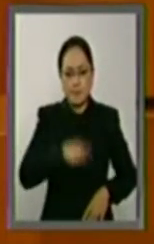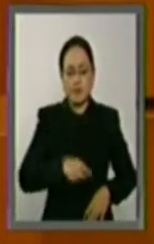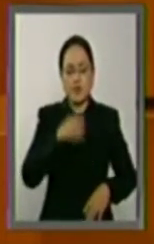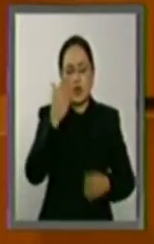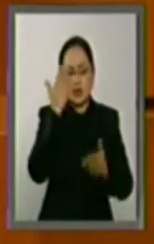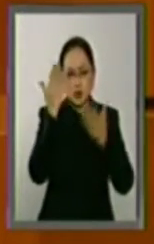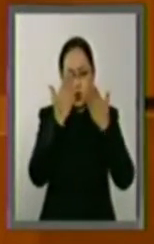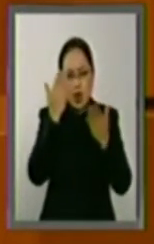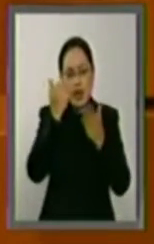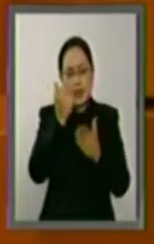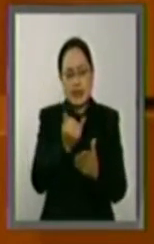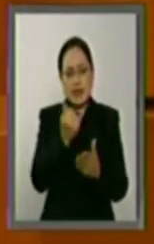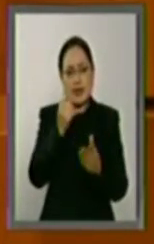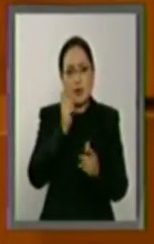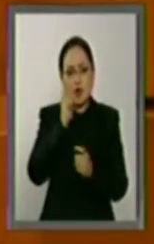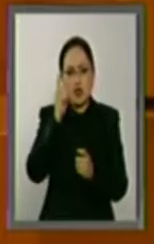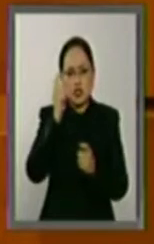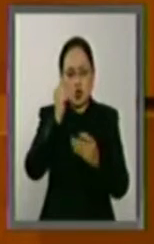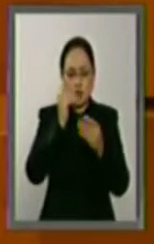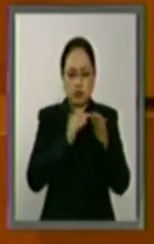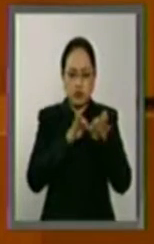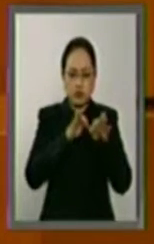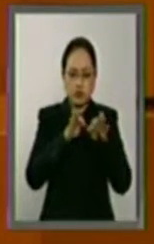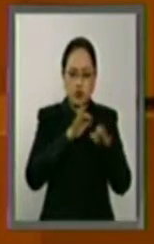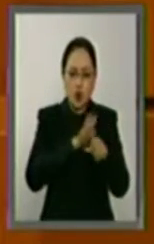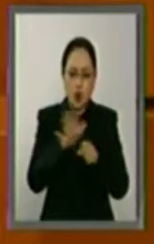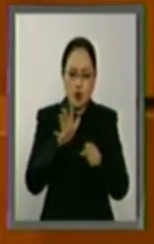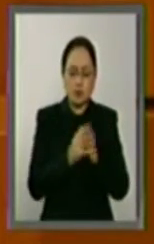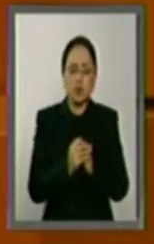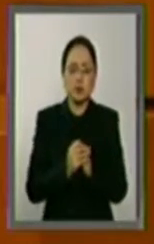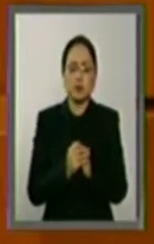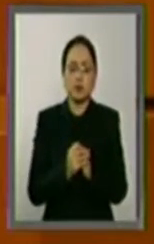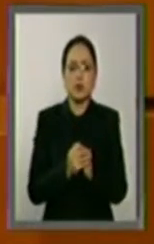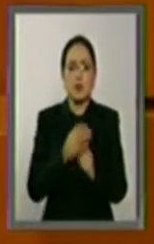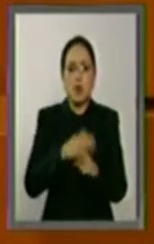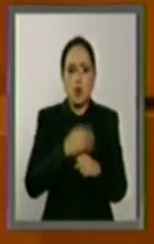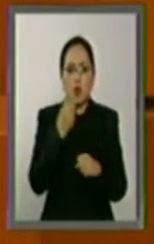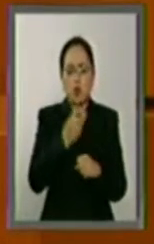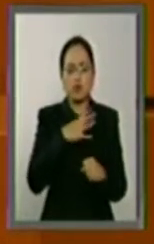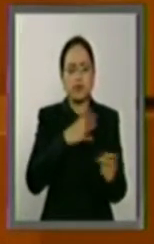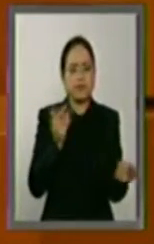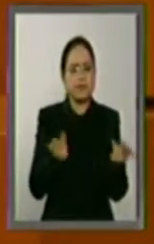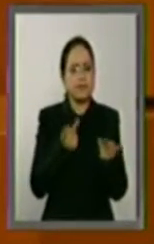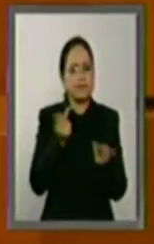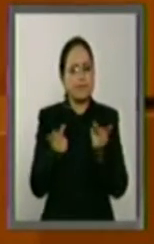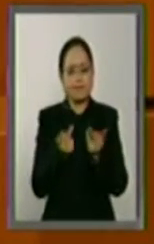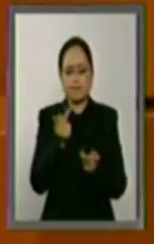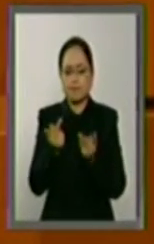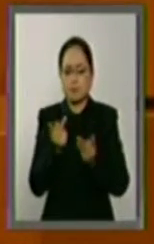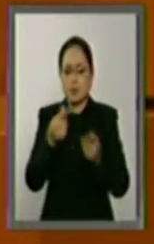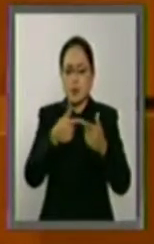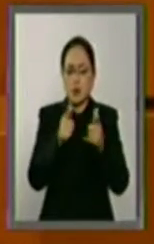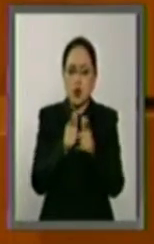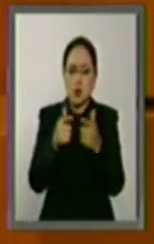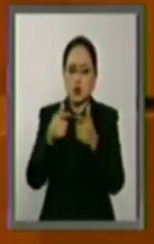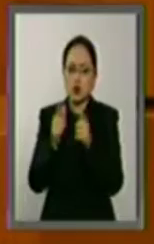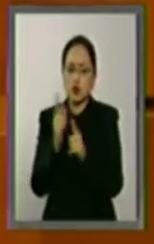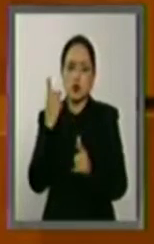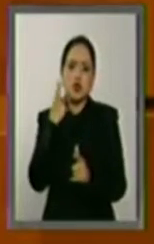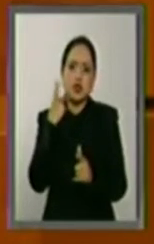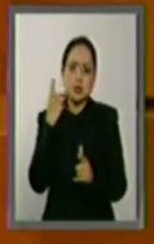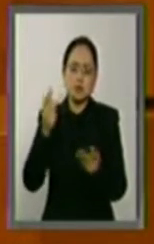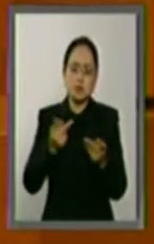académico que nos llevaron a aprobar este dictamen, con el consenso de todos los grupos